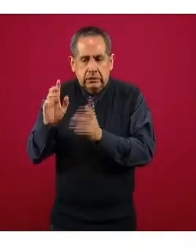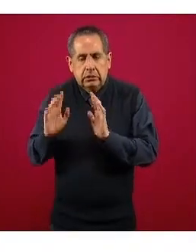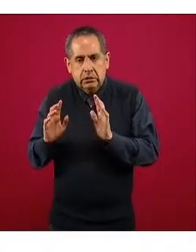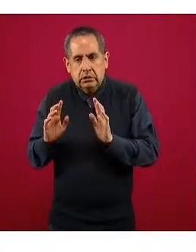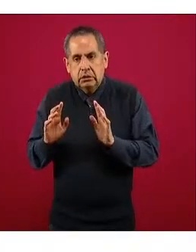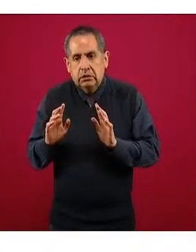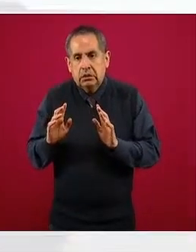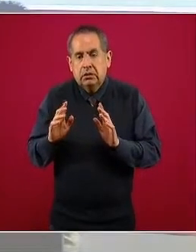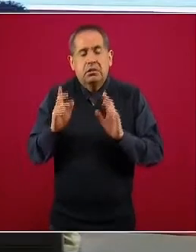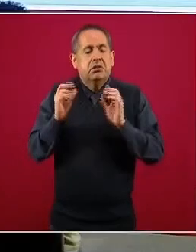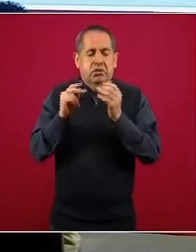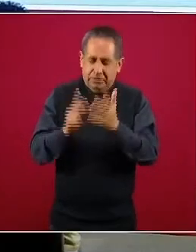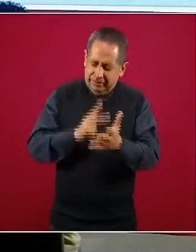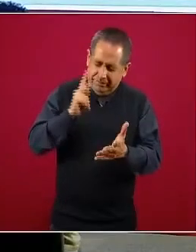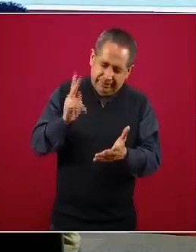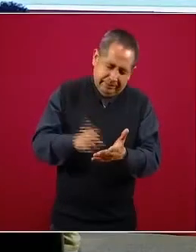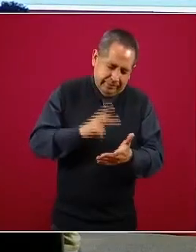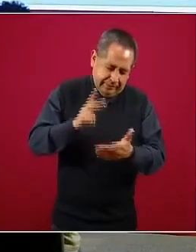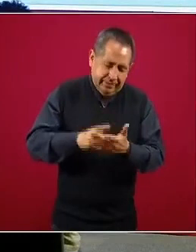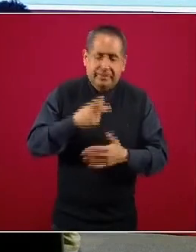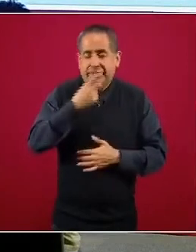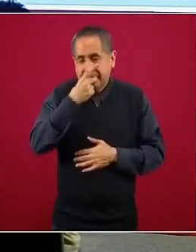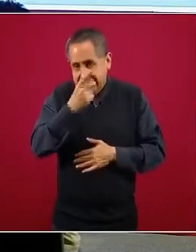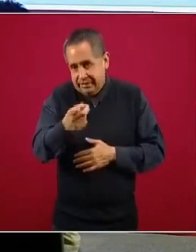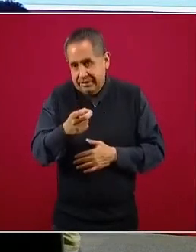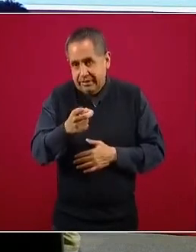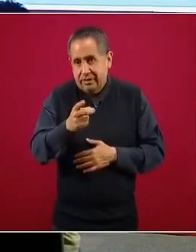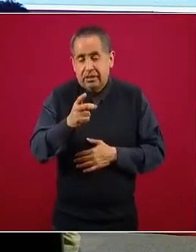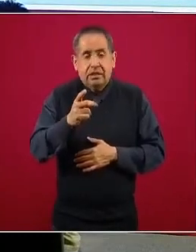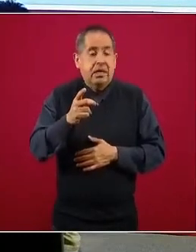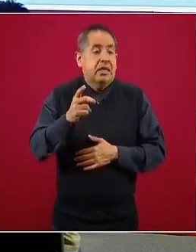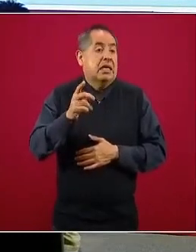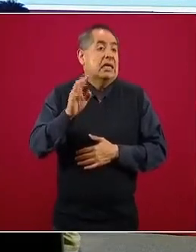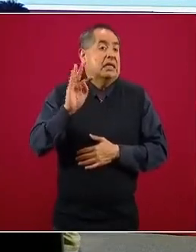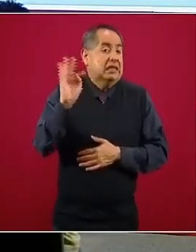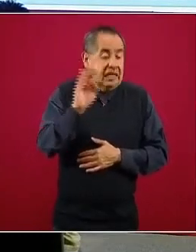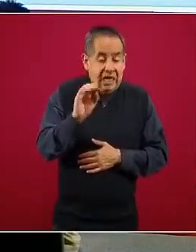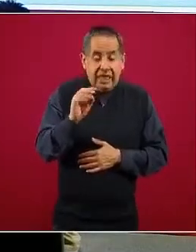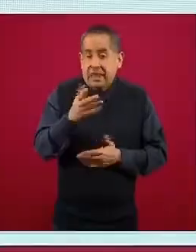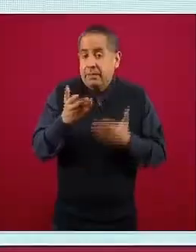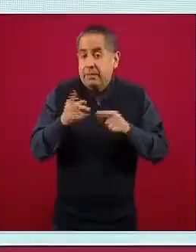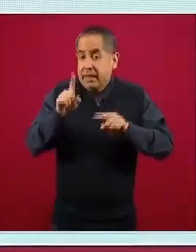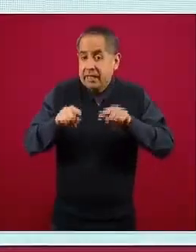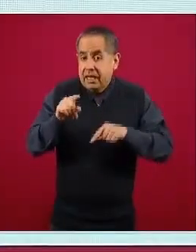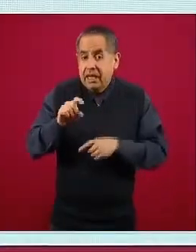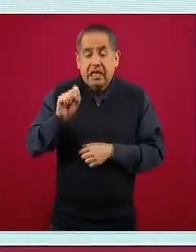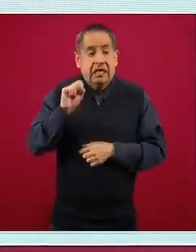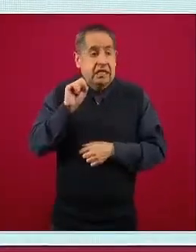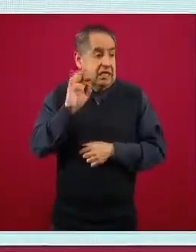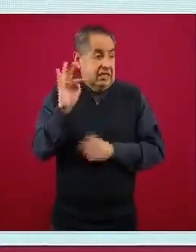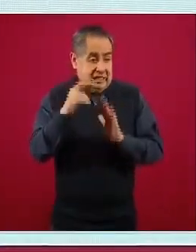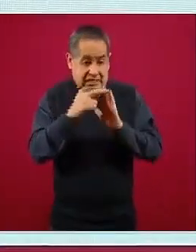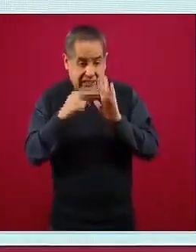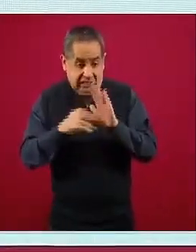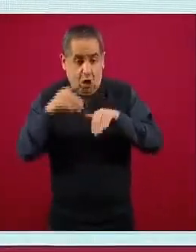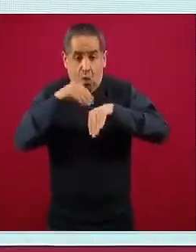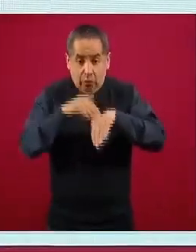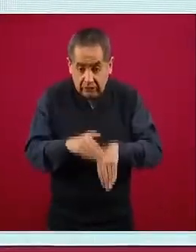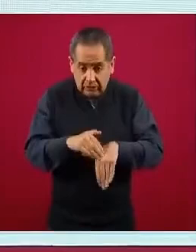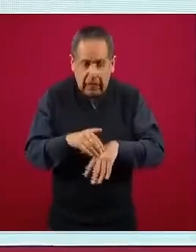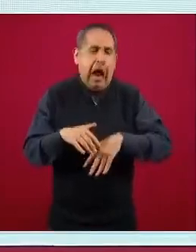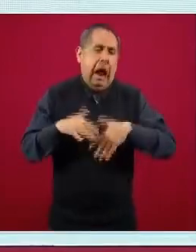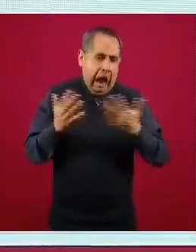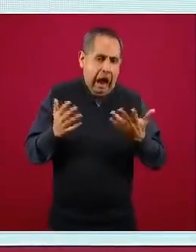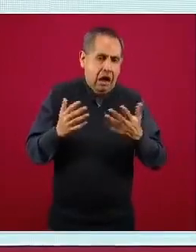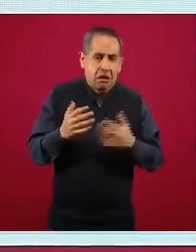he dicho en innumerables ocasiones, sí y solo sí se hacen los procedimientos de